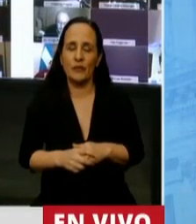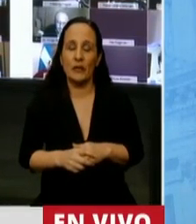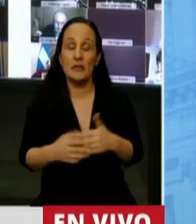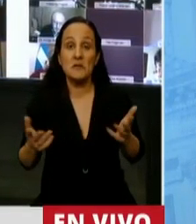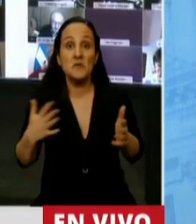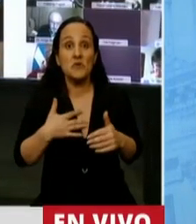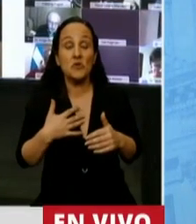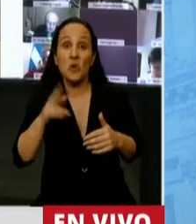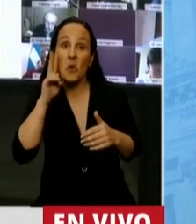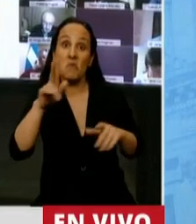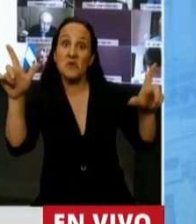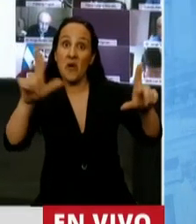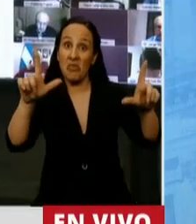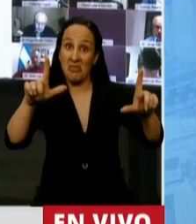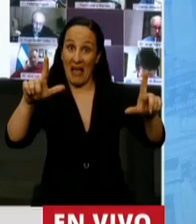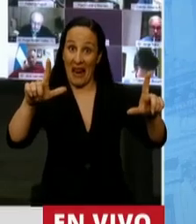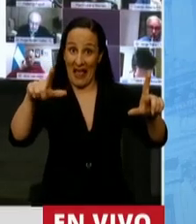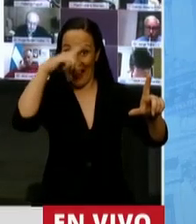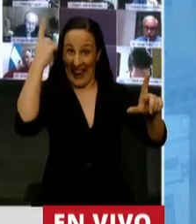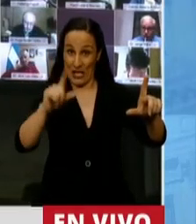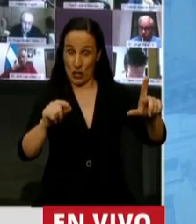cuando miro la televisión nacional,